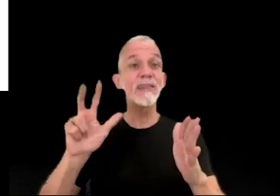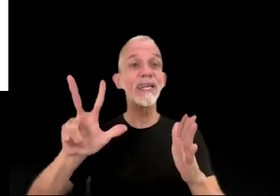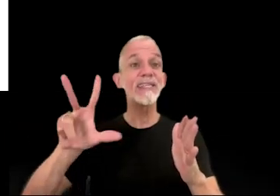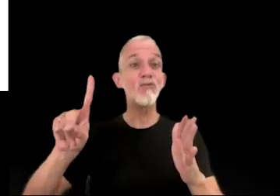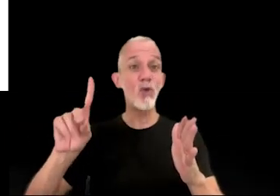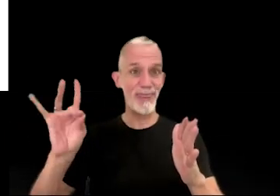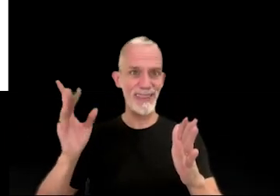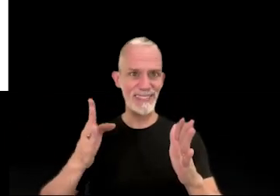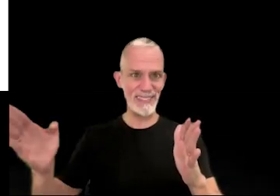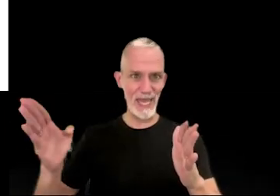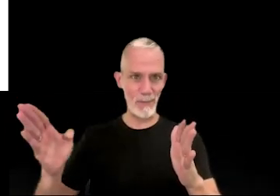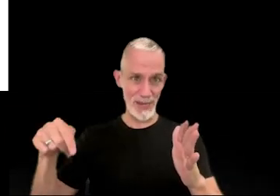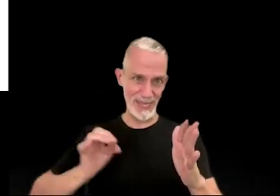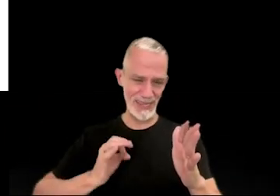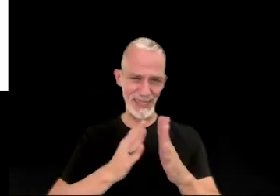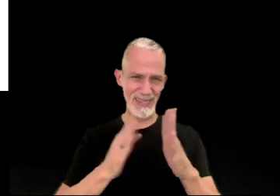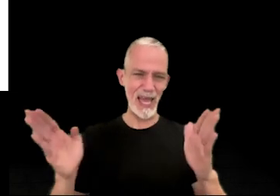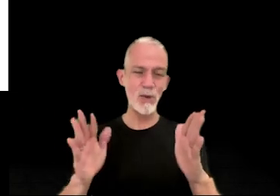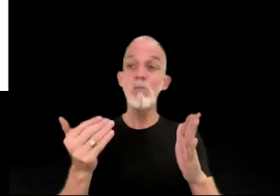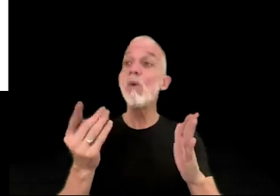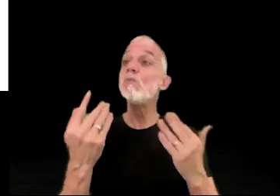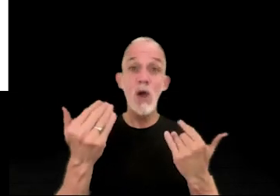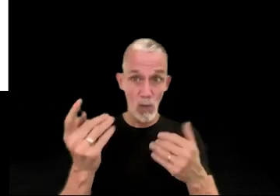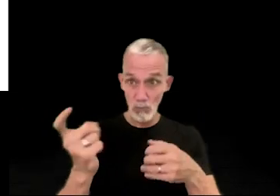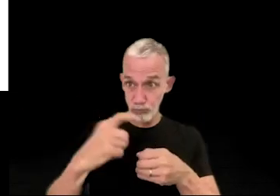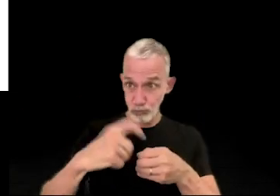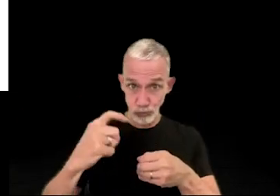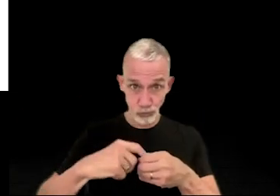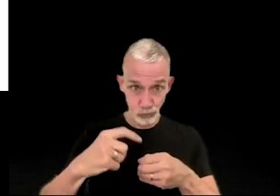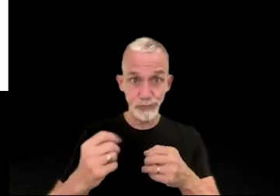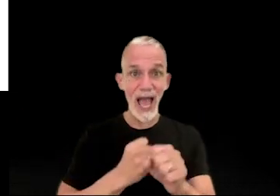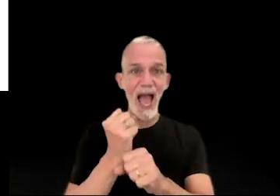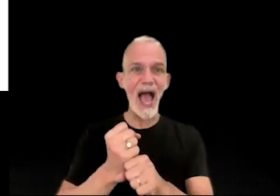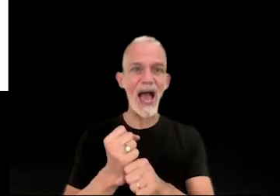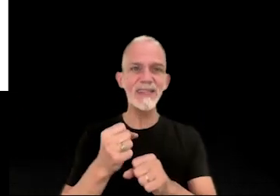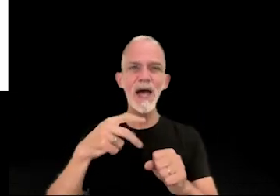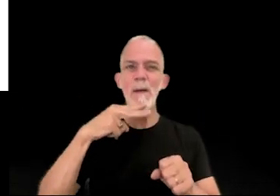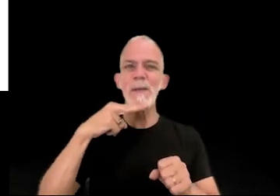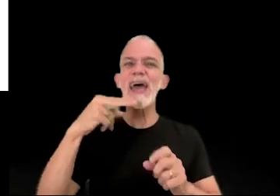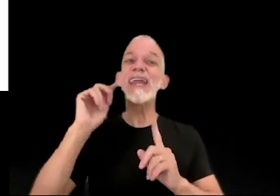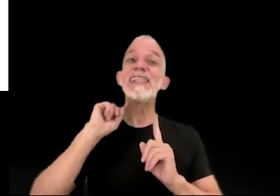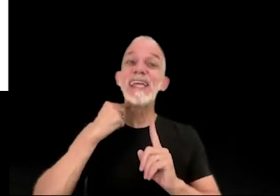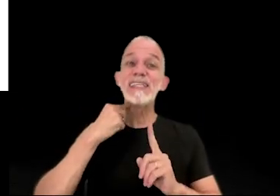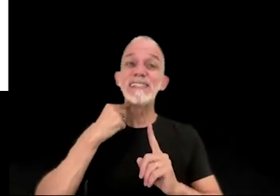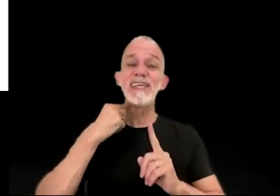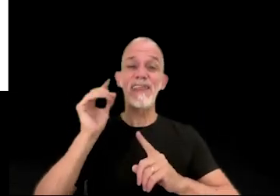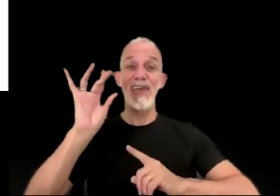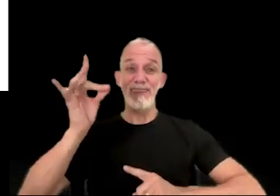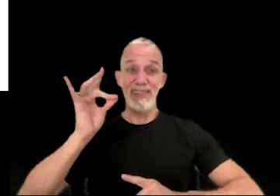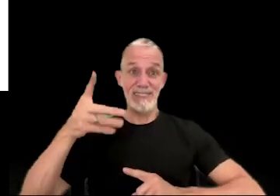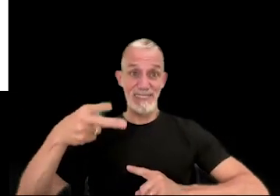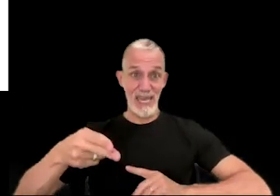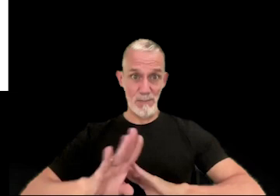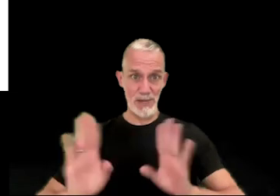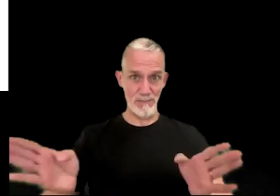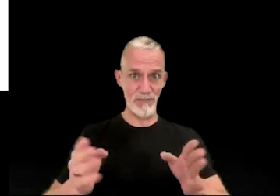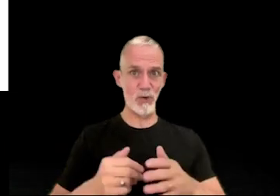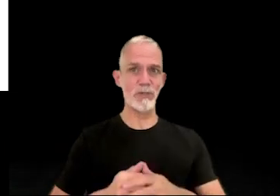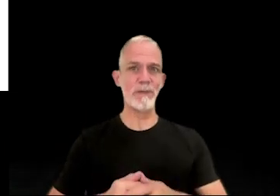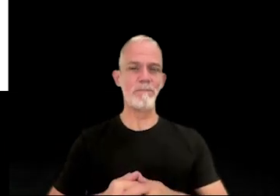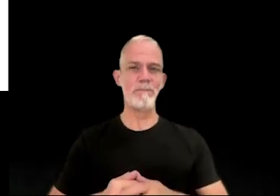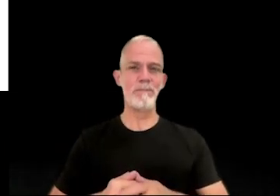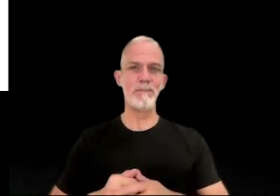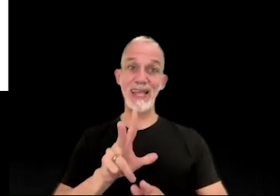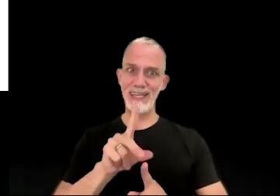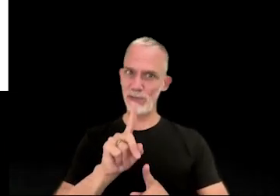con la posibilidad de ingresar al régimen podrían hacerlo hasta el día viernes 13 de diciembre. También vamos a ver que las